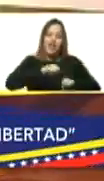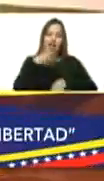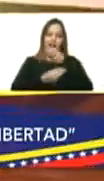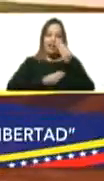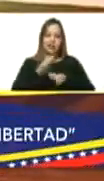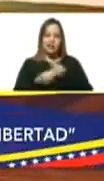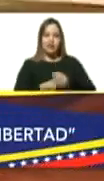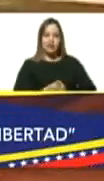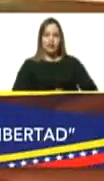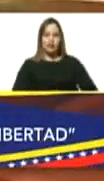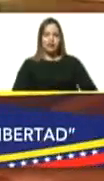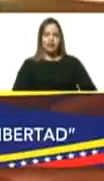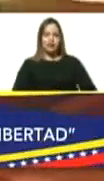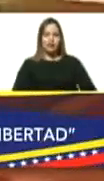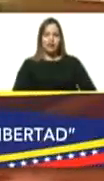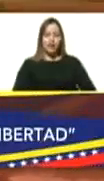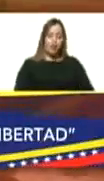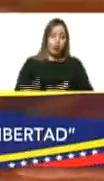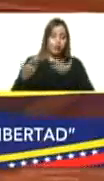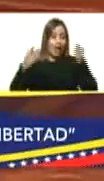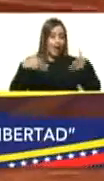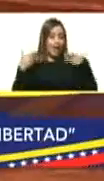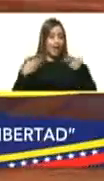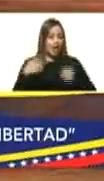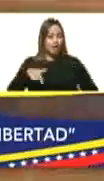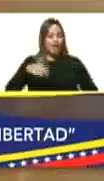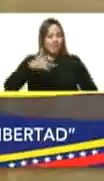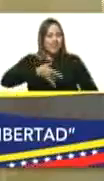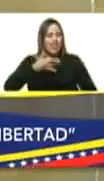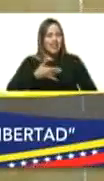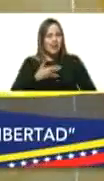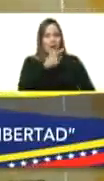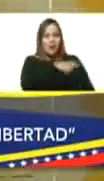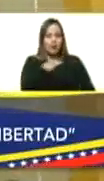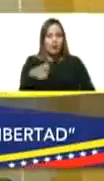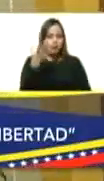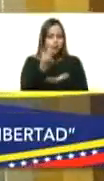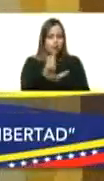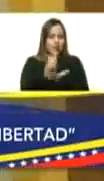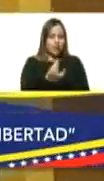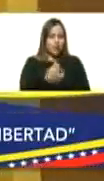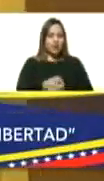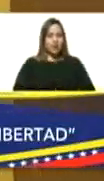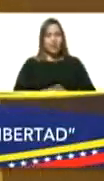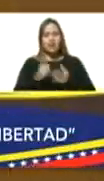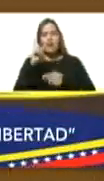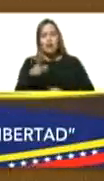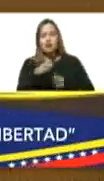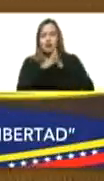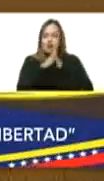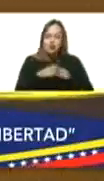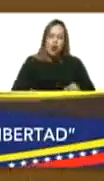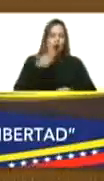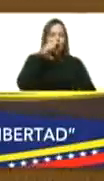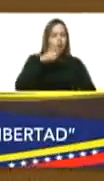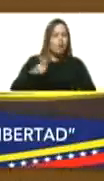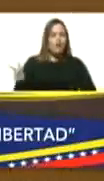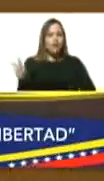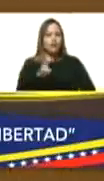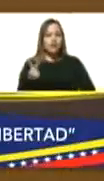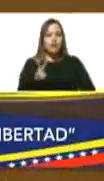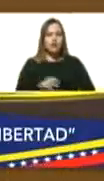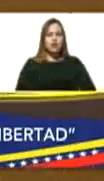estamos haciendo. Así que bueno, con esa alegría que hoy sentimos, no solamente los monaguenses, presidente, sino todo el pueblo venezolano, de